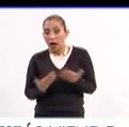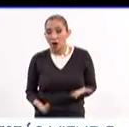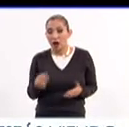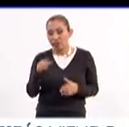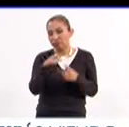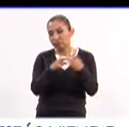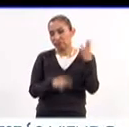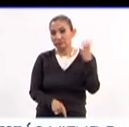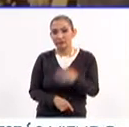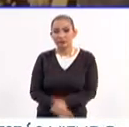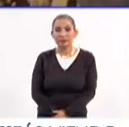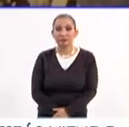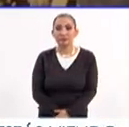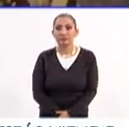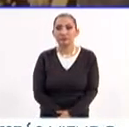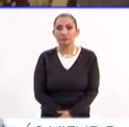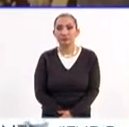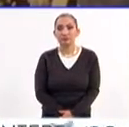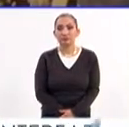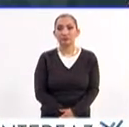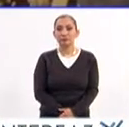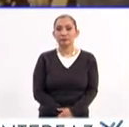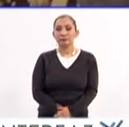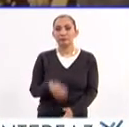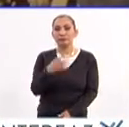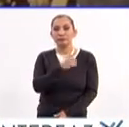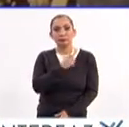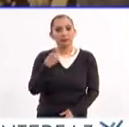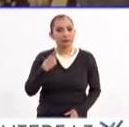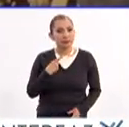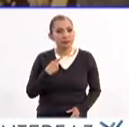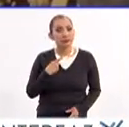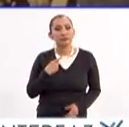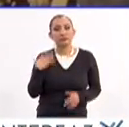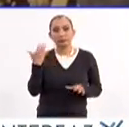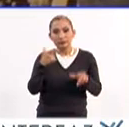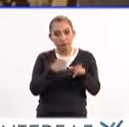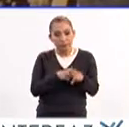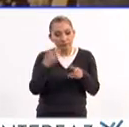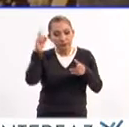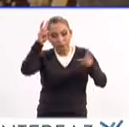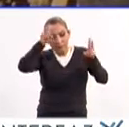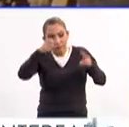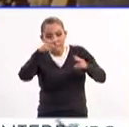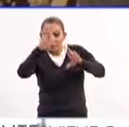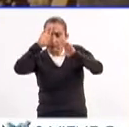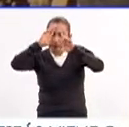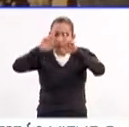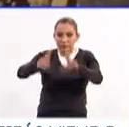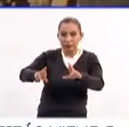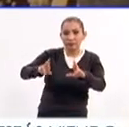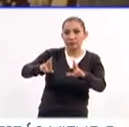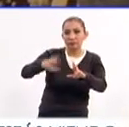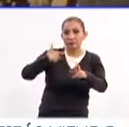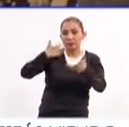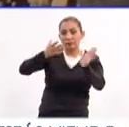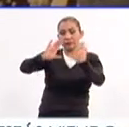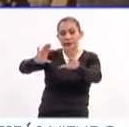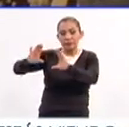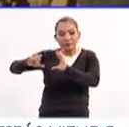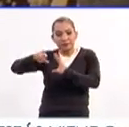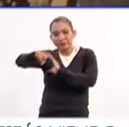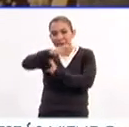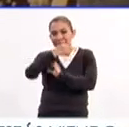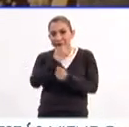entre otros. Tenemos que dar contenido de respeto, enseñarles a